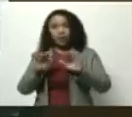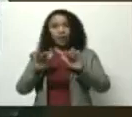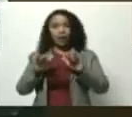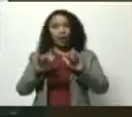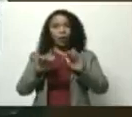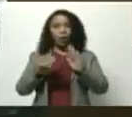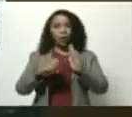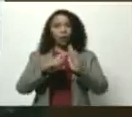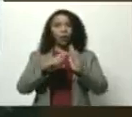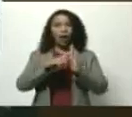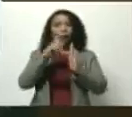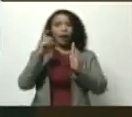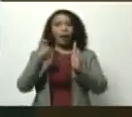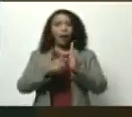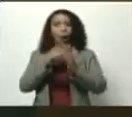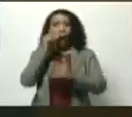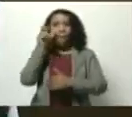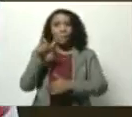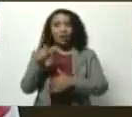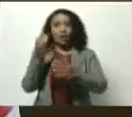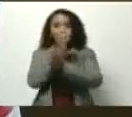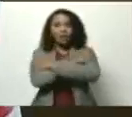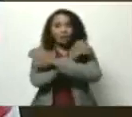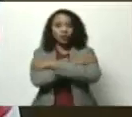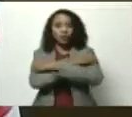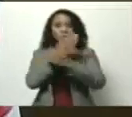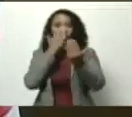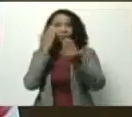josé gregorio se enteró felicidades